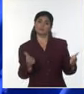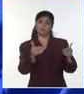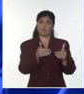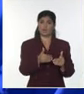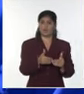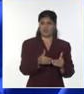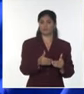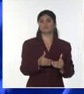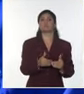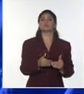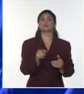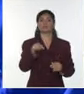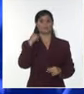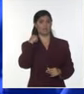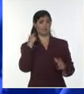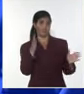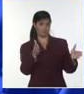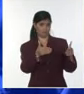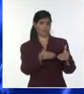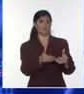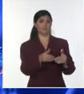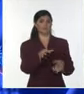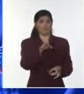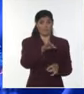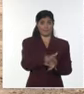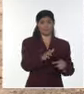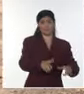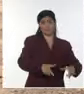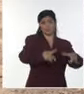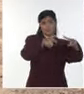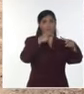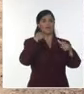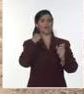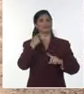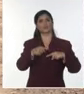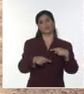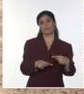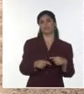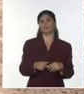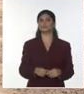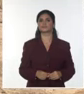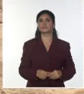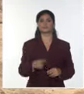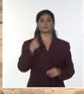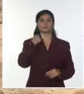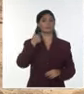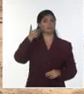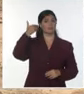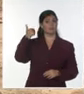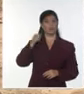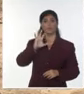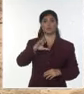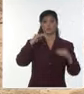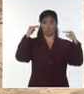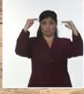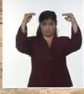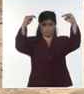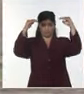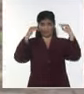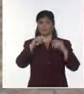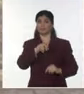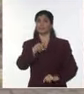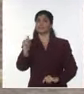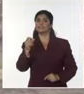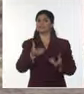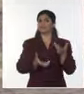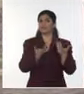cuando cierre este año y comenzar el montaje a partir del año que viene. El pasado año, los 5 parques solares de Cienfuegos generaron